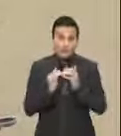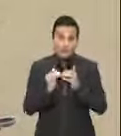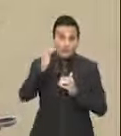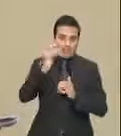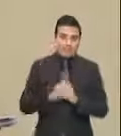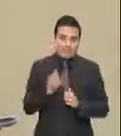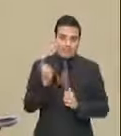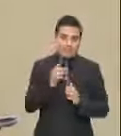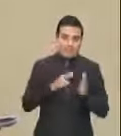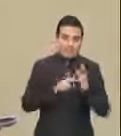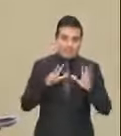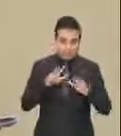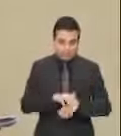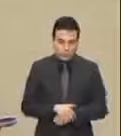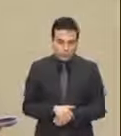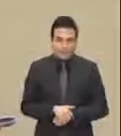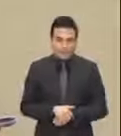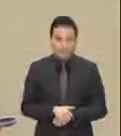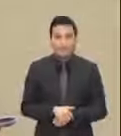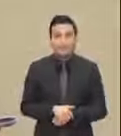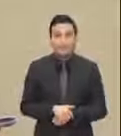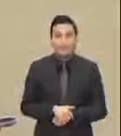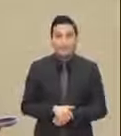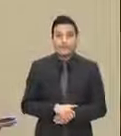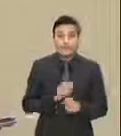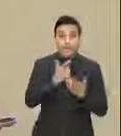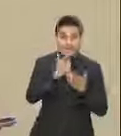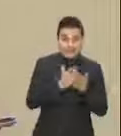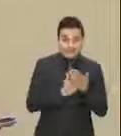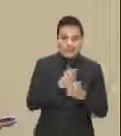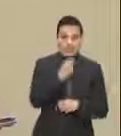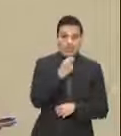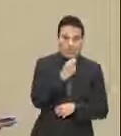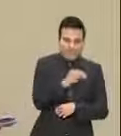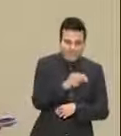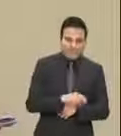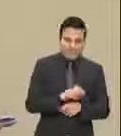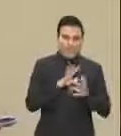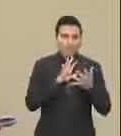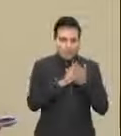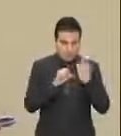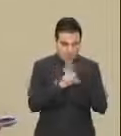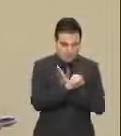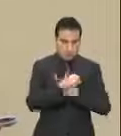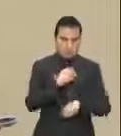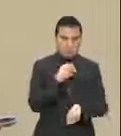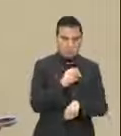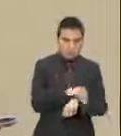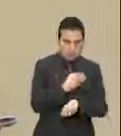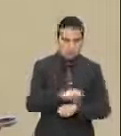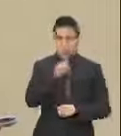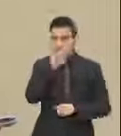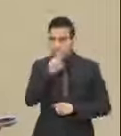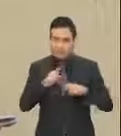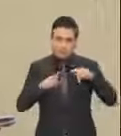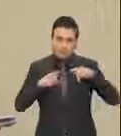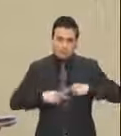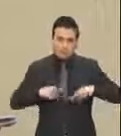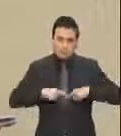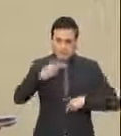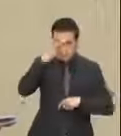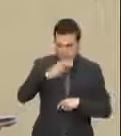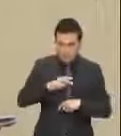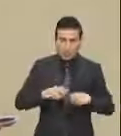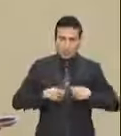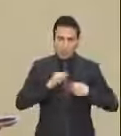2018 considerando tanto los listados nominales de personas en prisión preventiva como de mexicanas y mexicanos residencial del